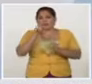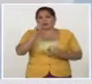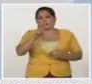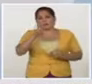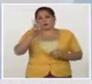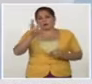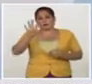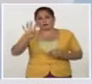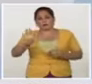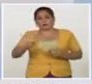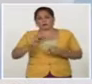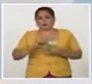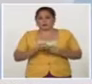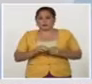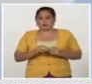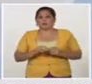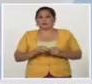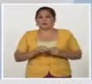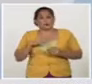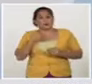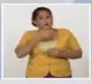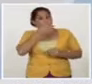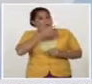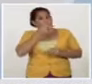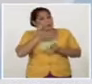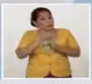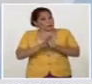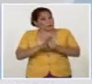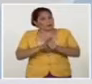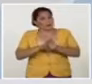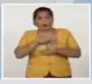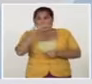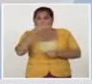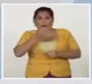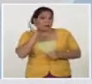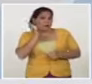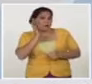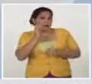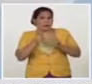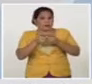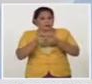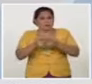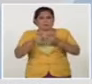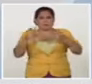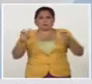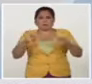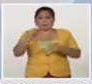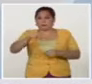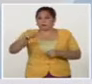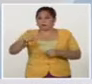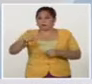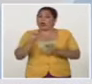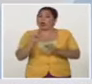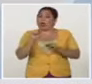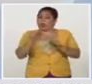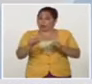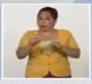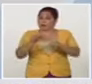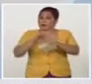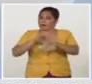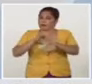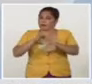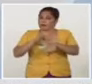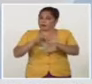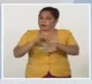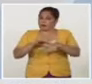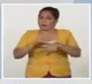6.234, que como nos referimos inicialmente, una cifra muy elevada de casos activos, consecuencia